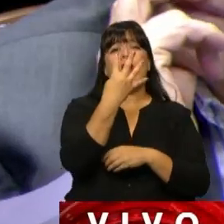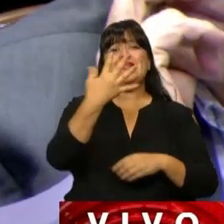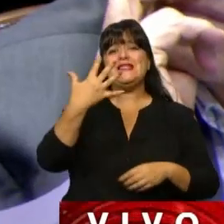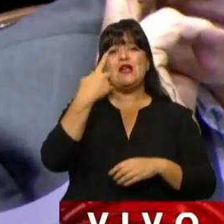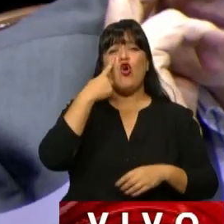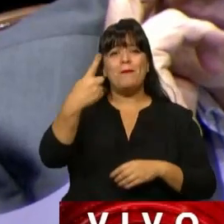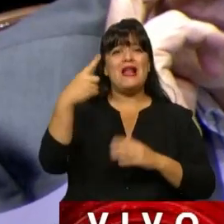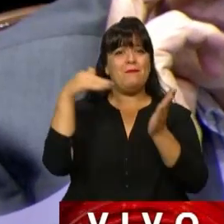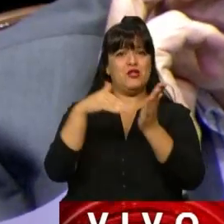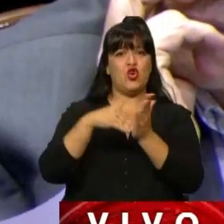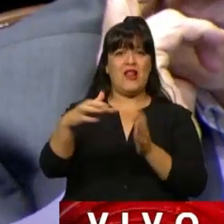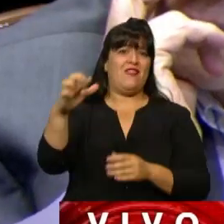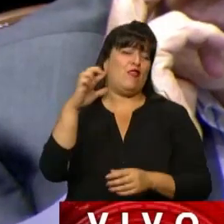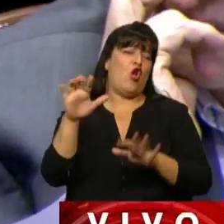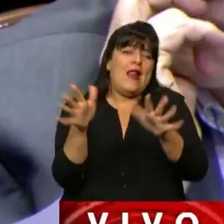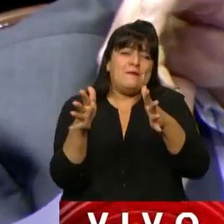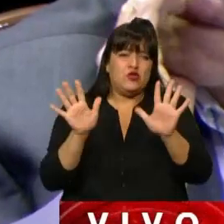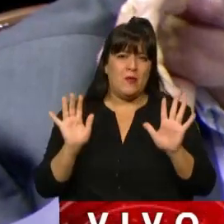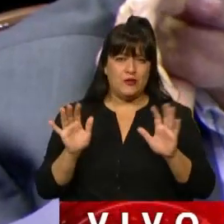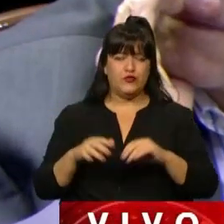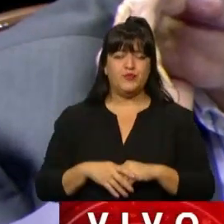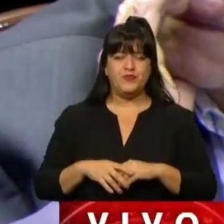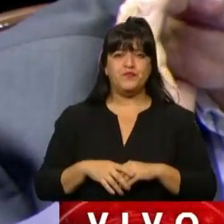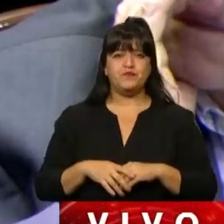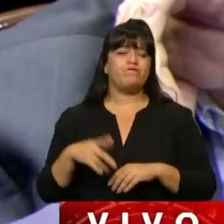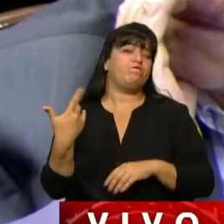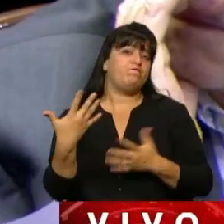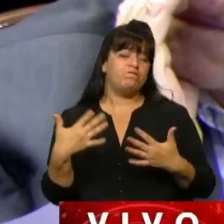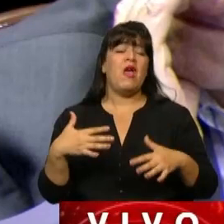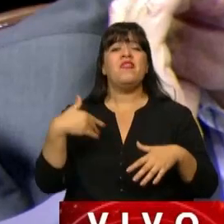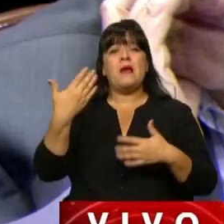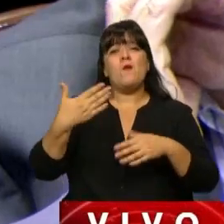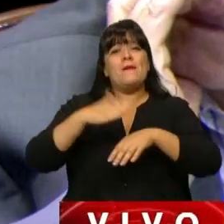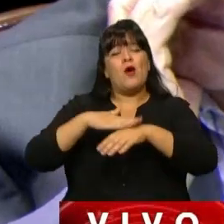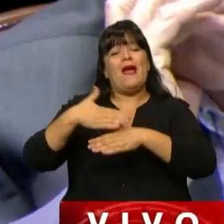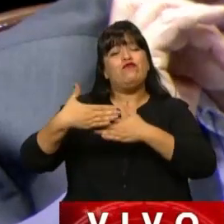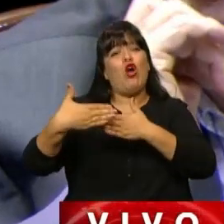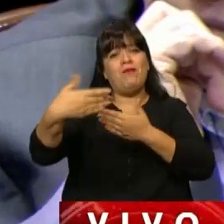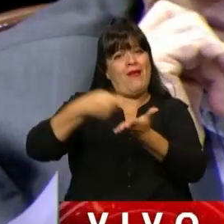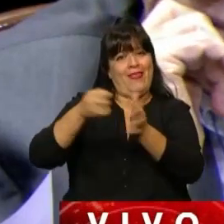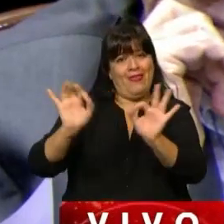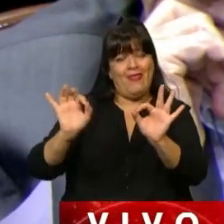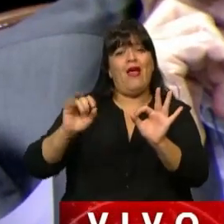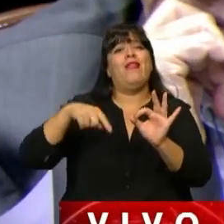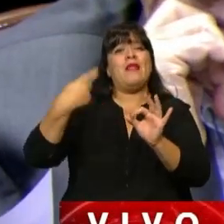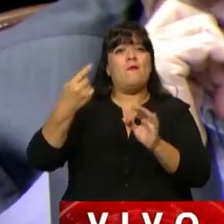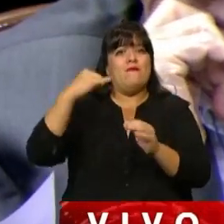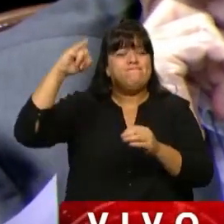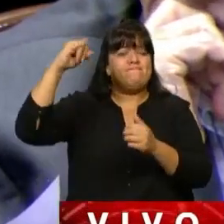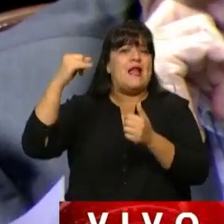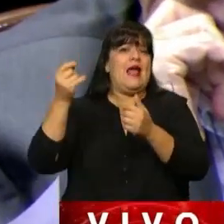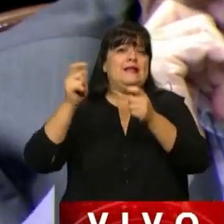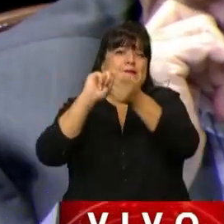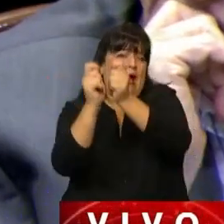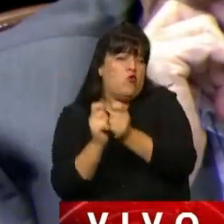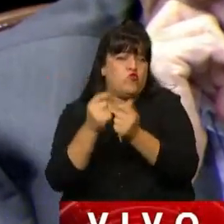45.000 millones de dólares aproximadamente. Esto da un periodo de gracia y hay un periodo de amortización. Lo que